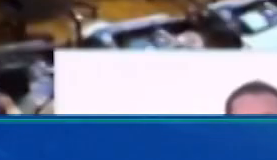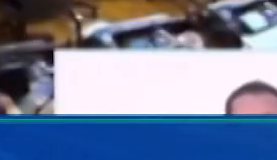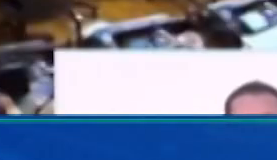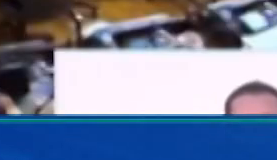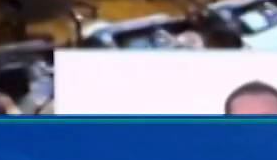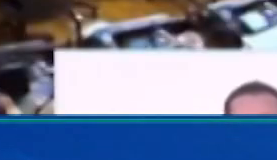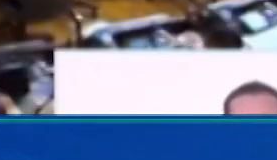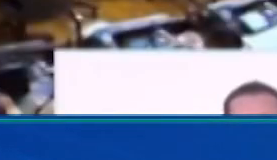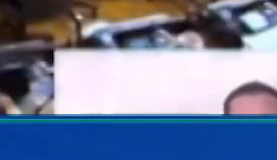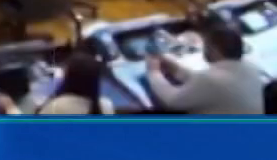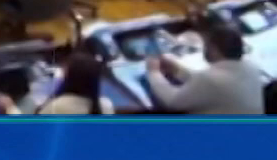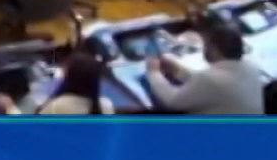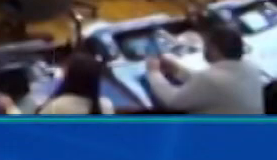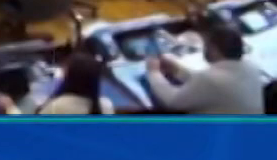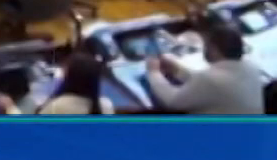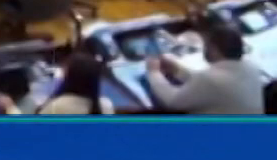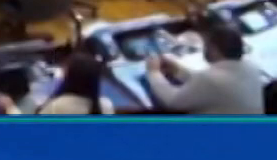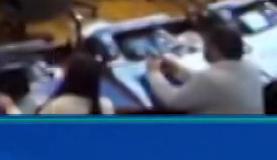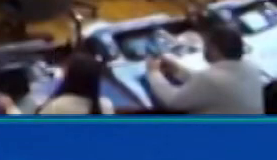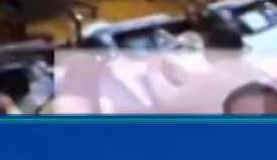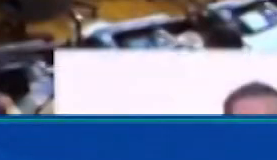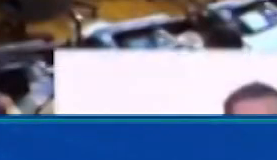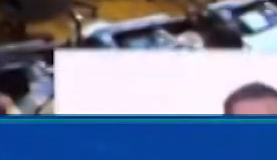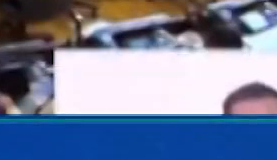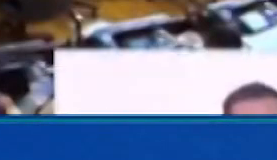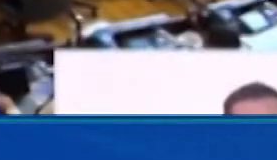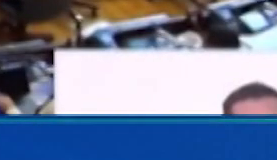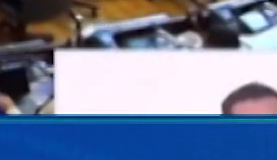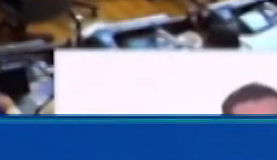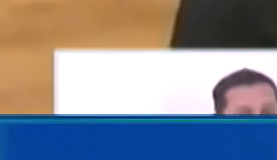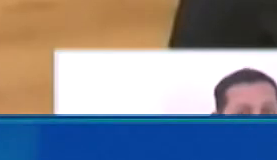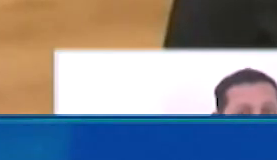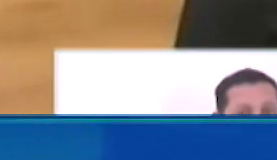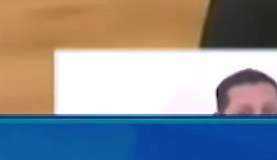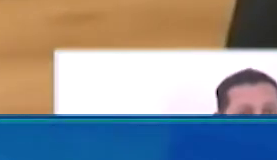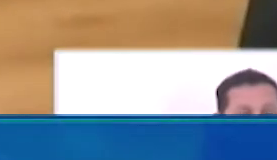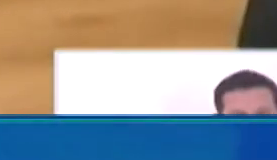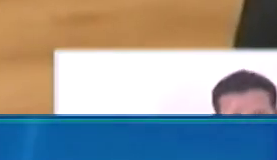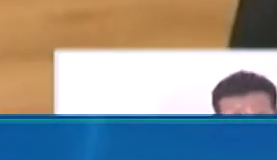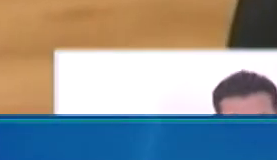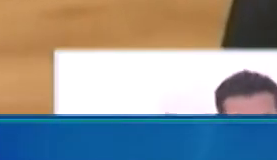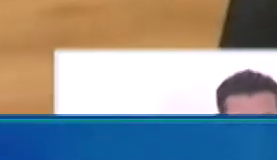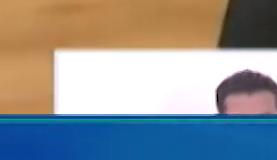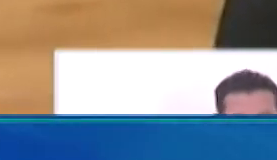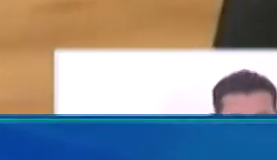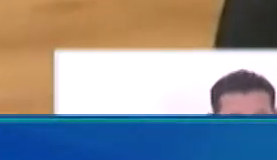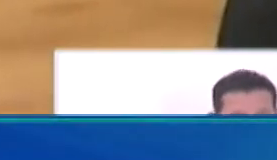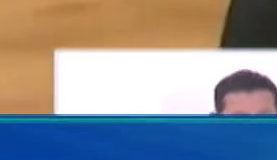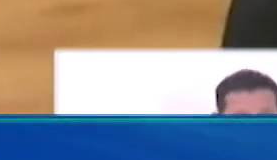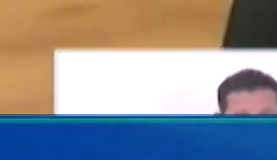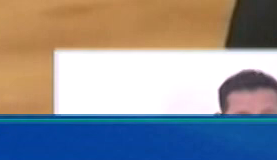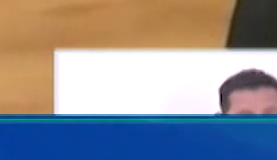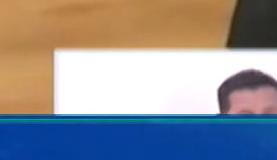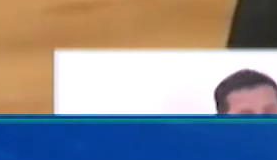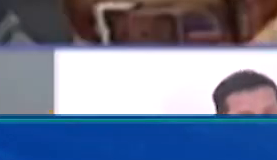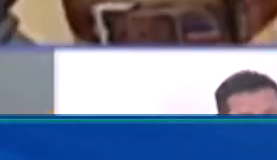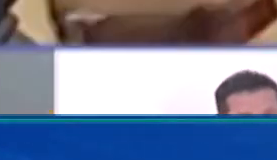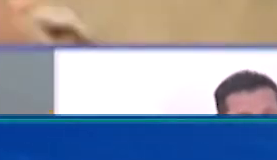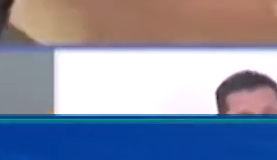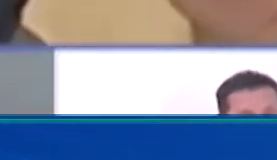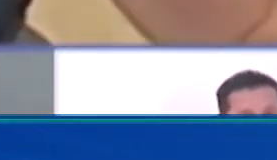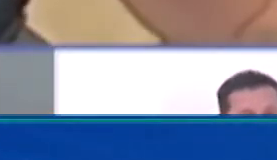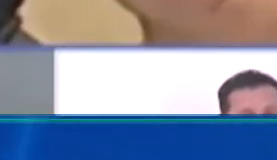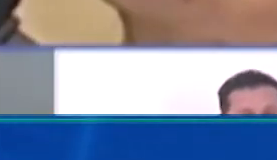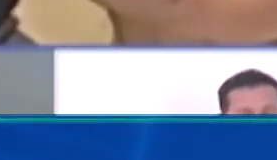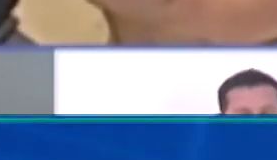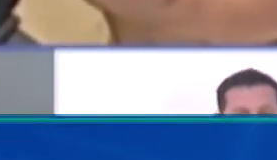encontradas en las declaraciones patrimoniales de legislador por uno punto un millones de dólares a quien Fiscalía acusa de